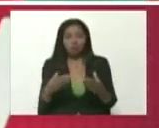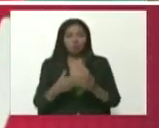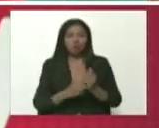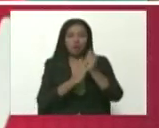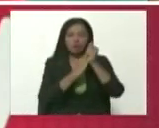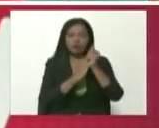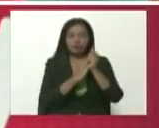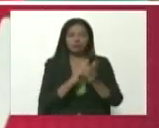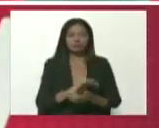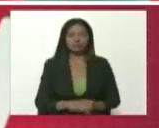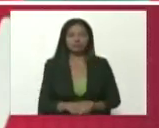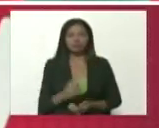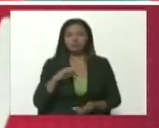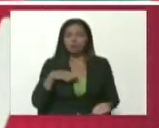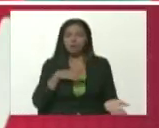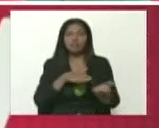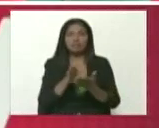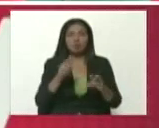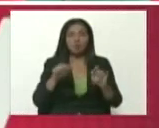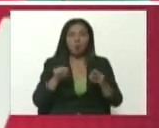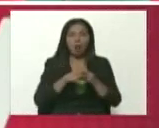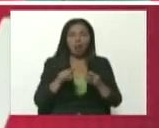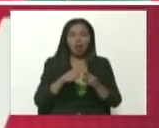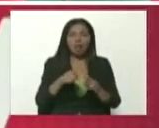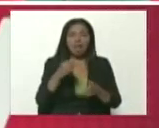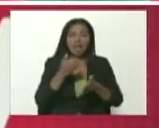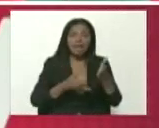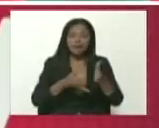líderes, vamos a garantizarle el cupo,